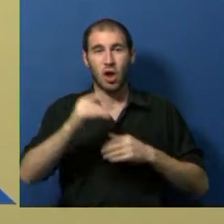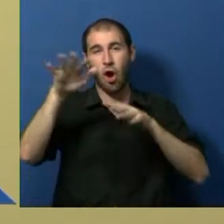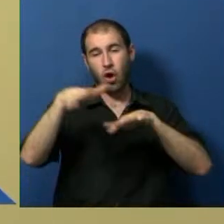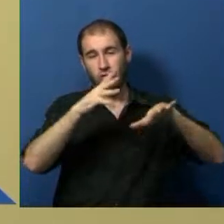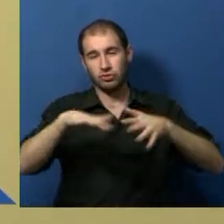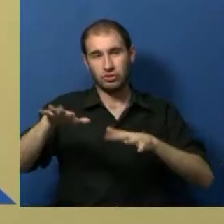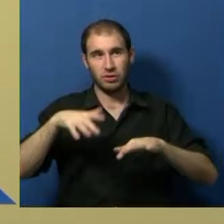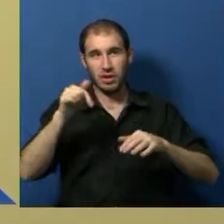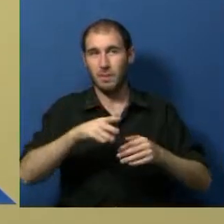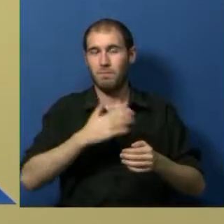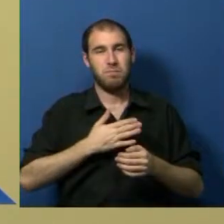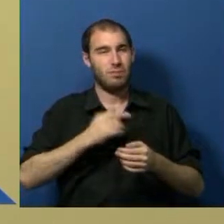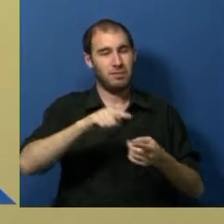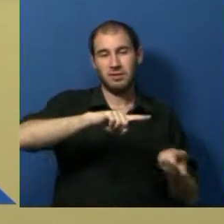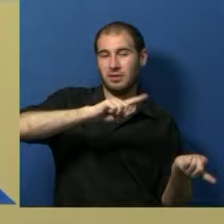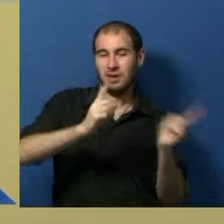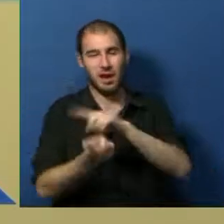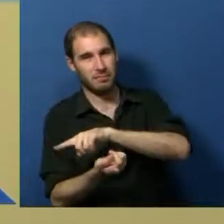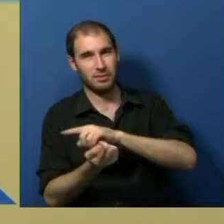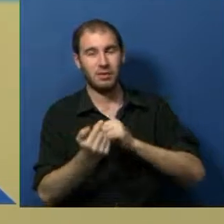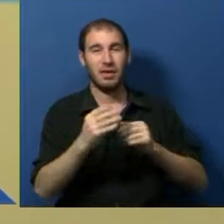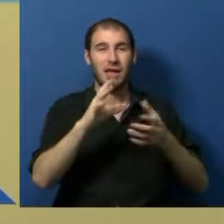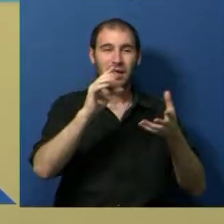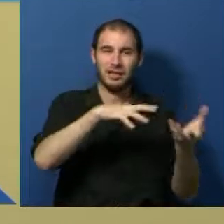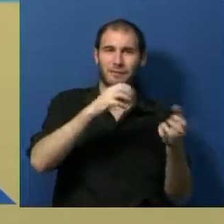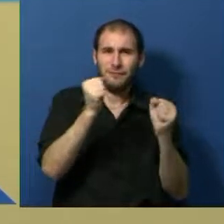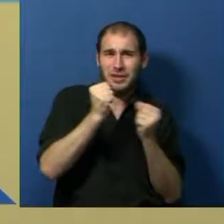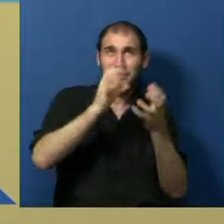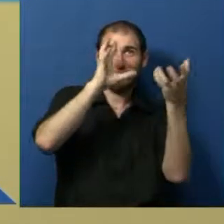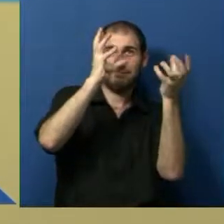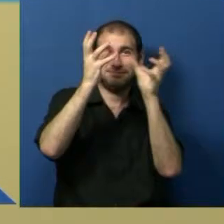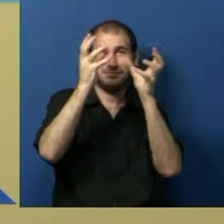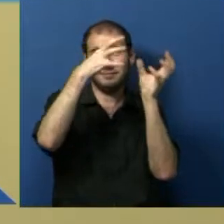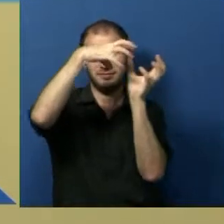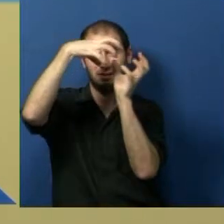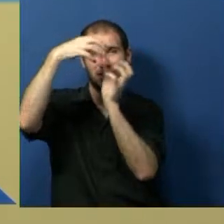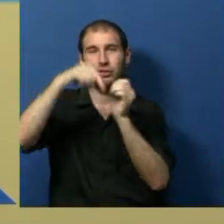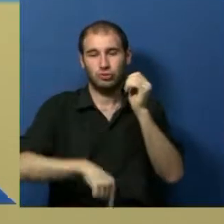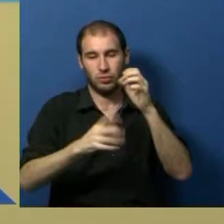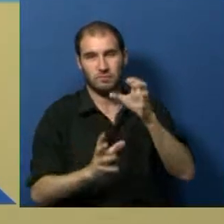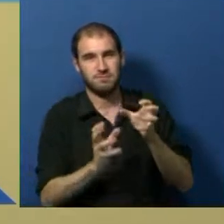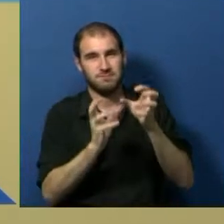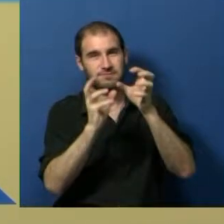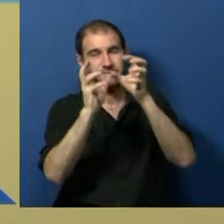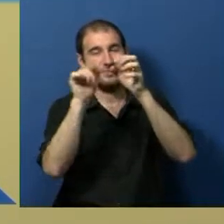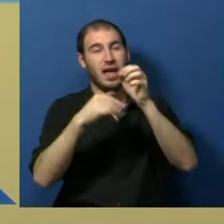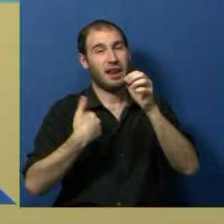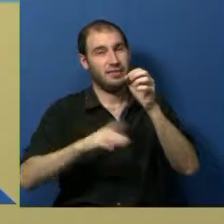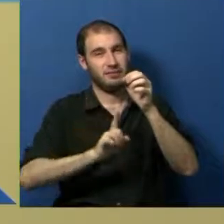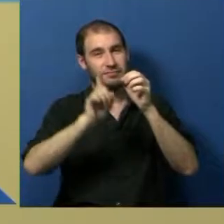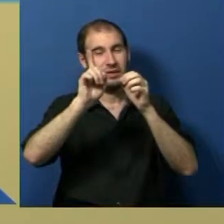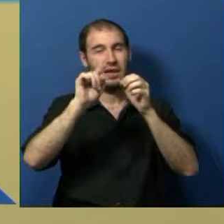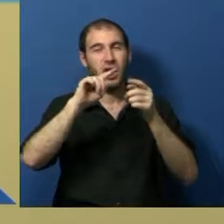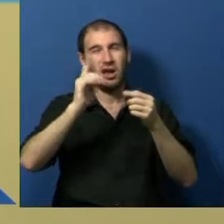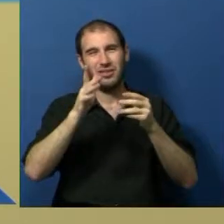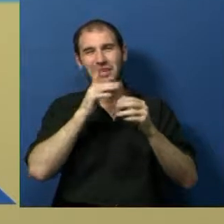una estación típica de transición entre masas de aire frío que empiezan a ingresar desde la Patagonia y un